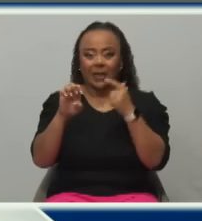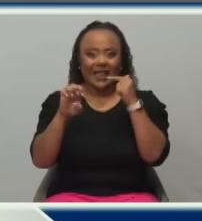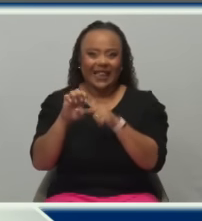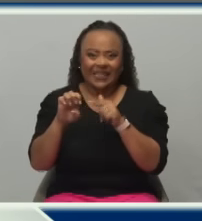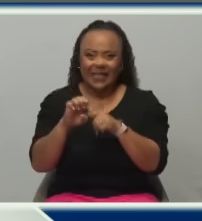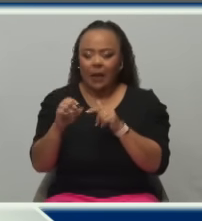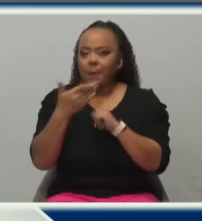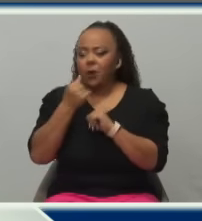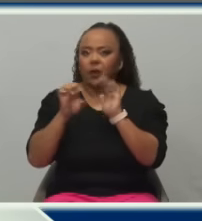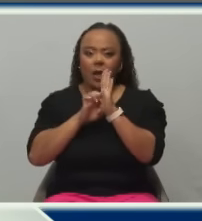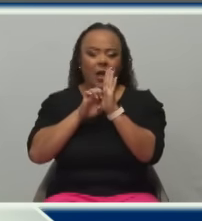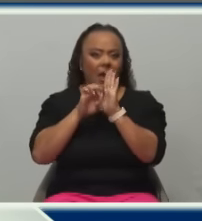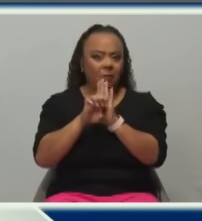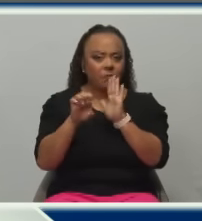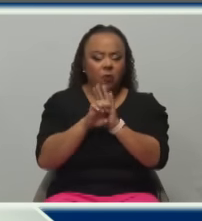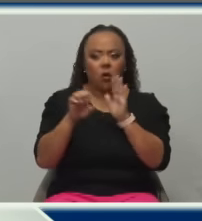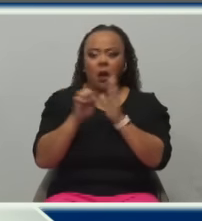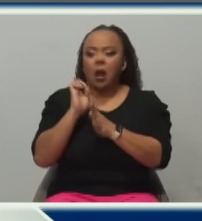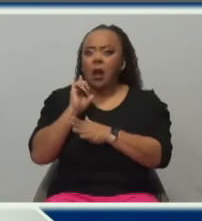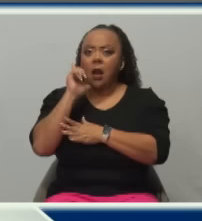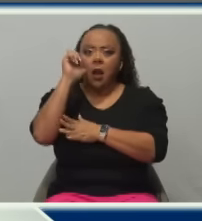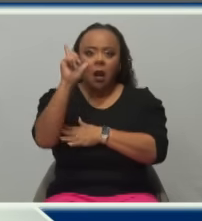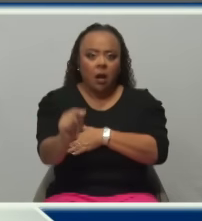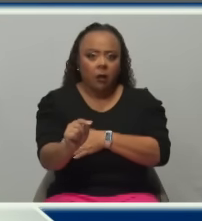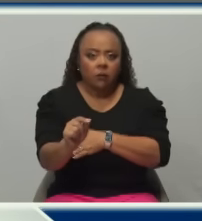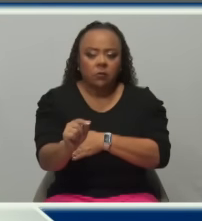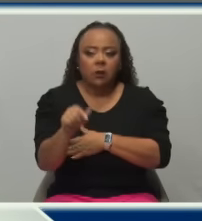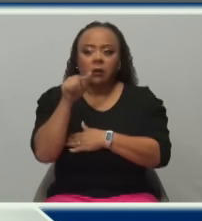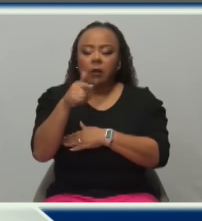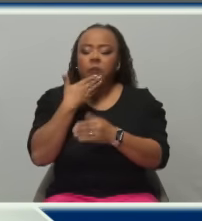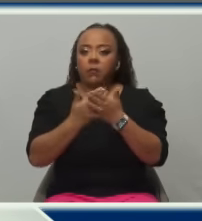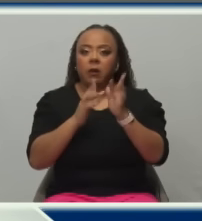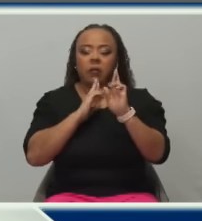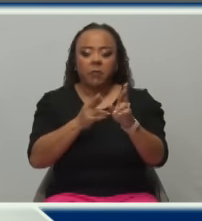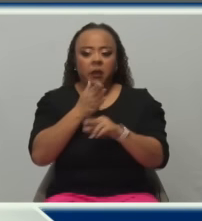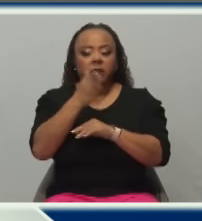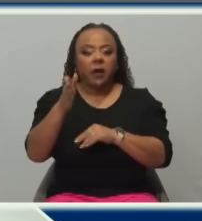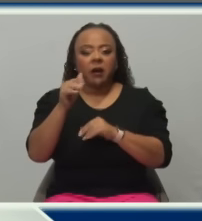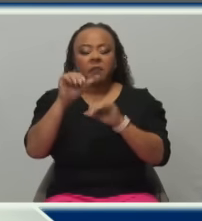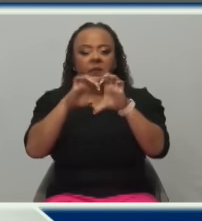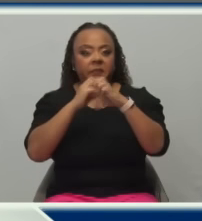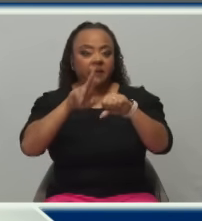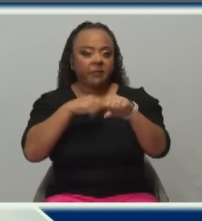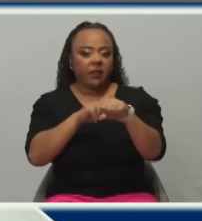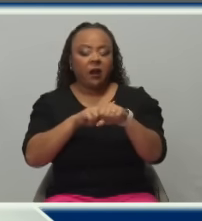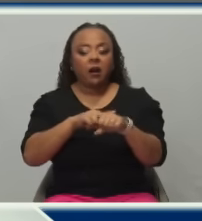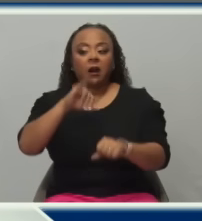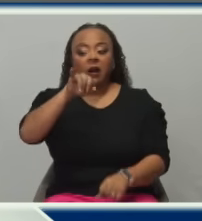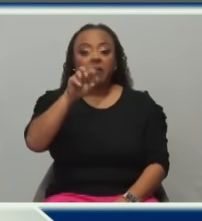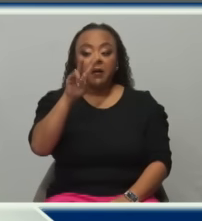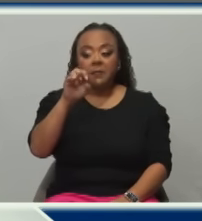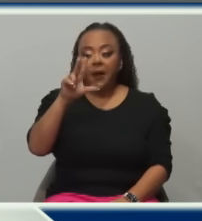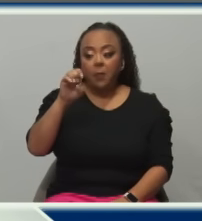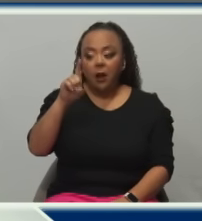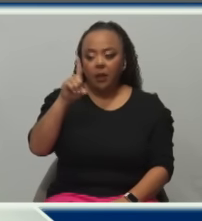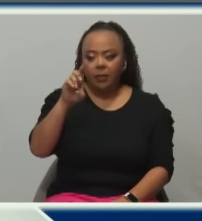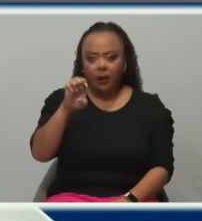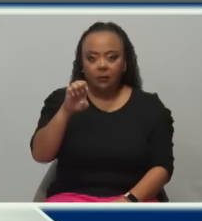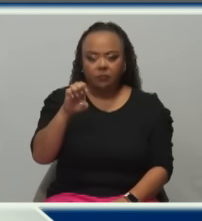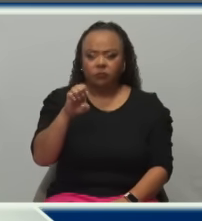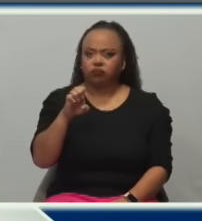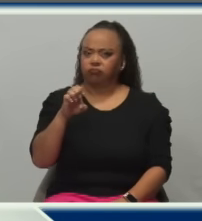lejísimos de la versión constante que en algún momento incluso lo llevó a selección nacional correcto jeffre Valverde muy